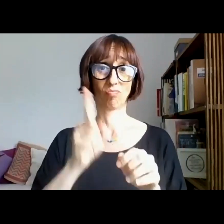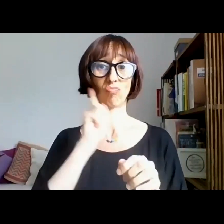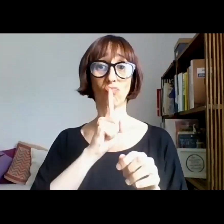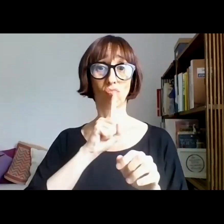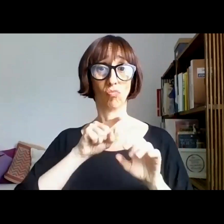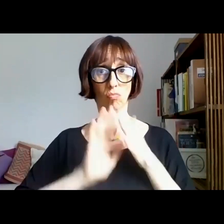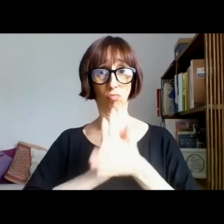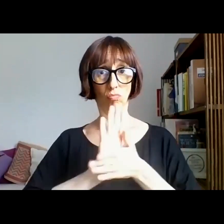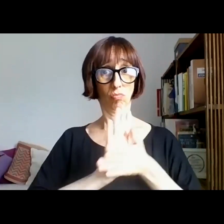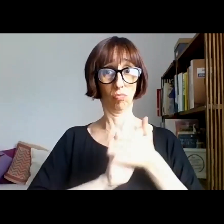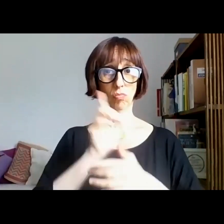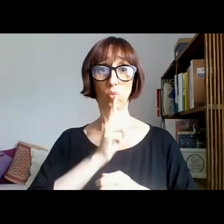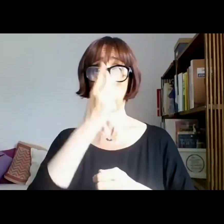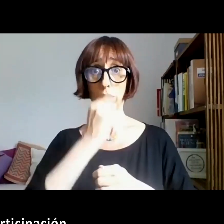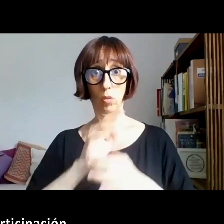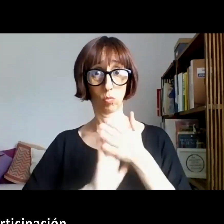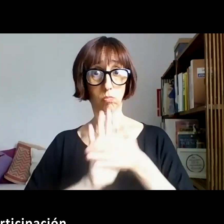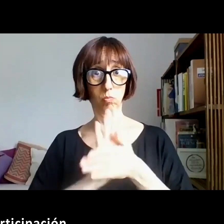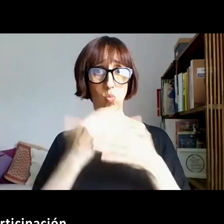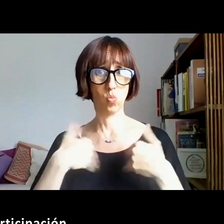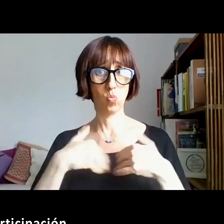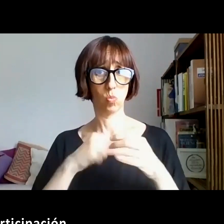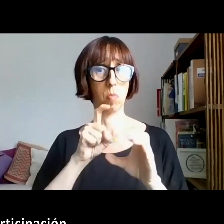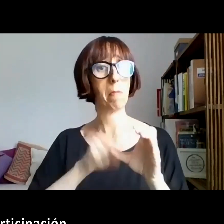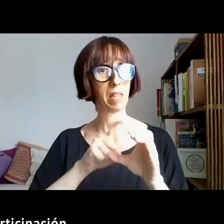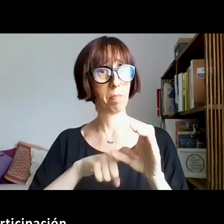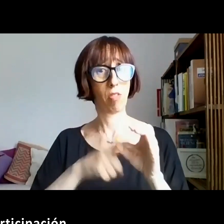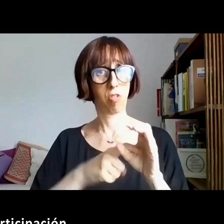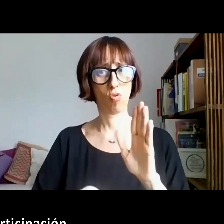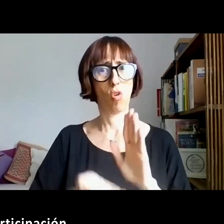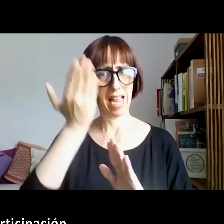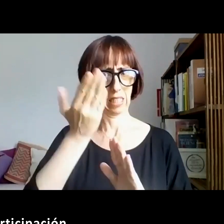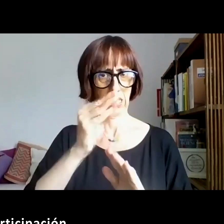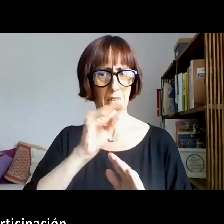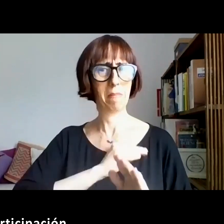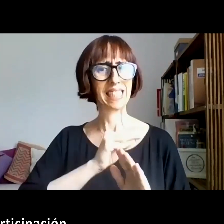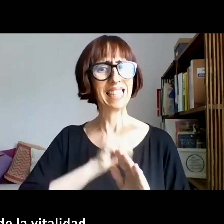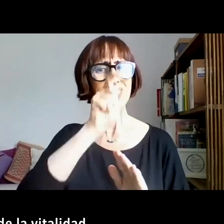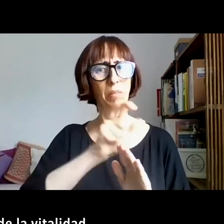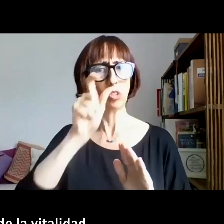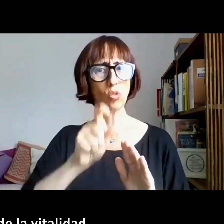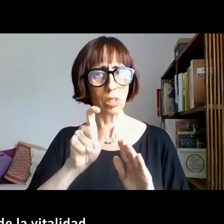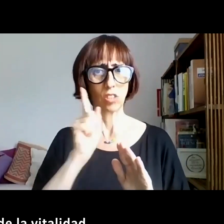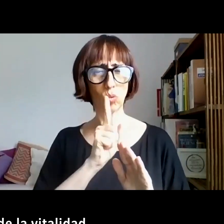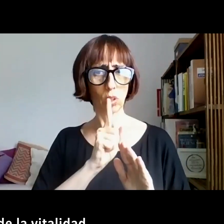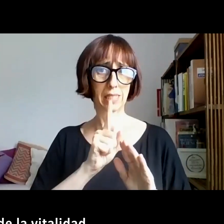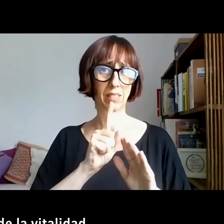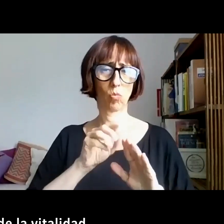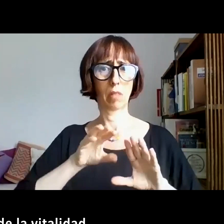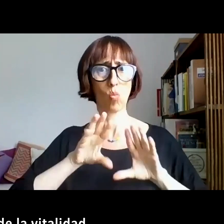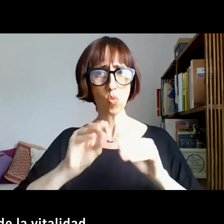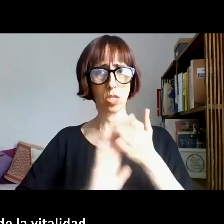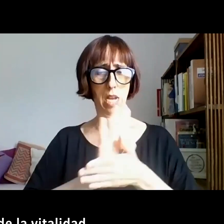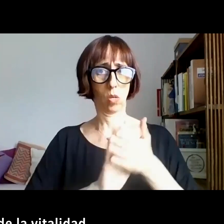signos. La participación, la elevada participación de personas sordas y sordociegas en la